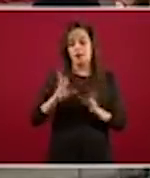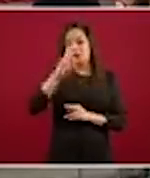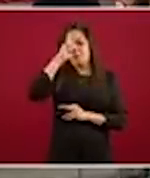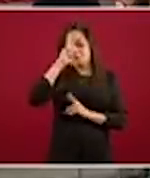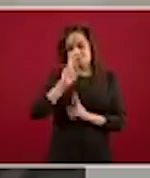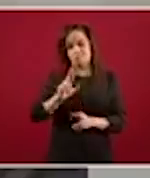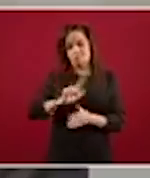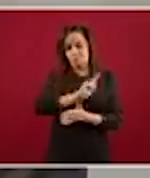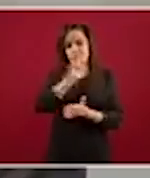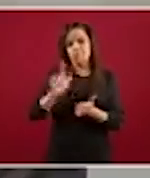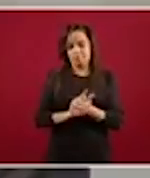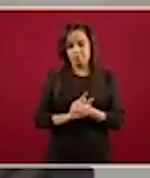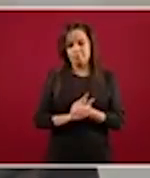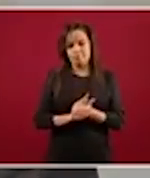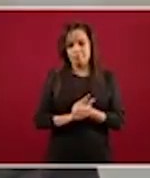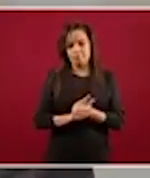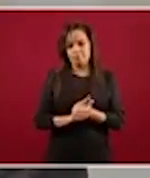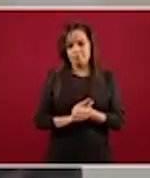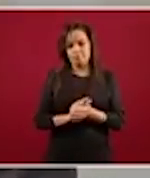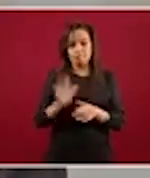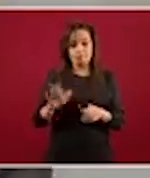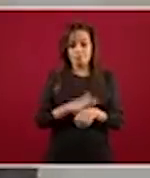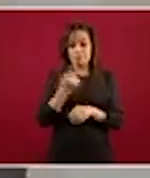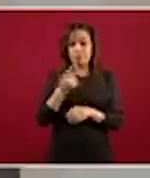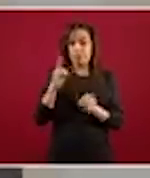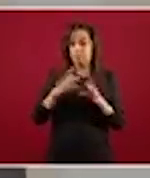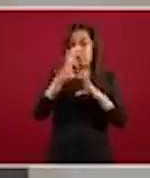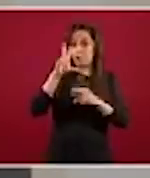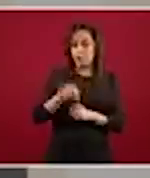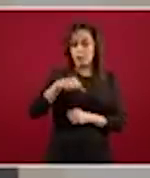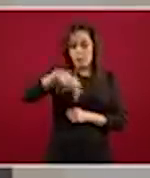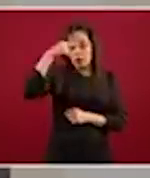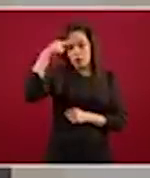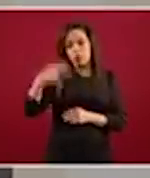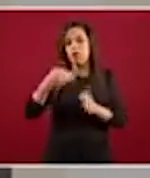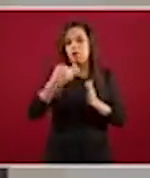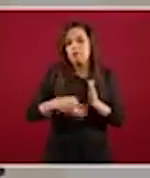no, México se quedaría rezagado. Entonces, lo estamos haciendo ahora.